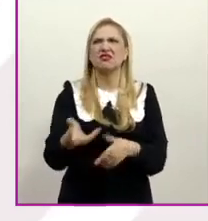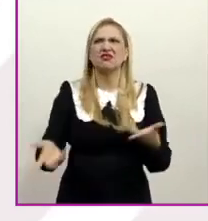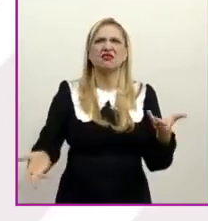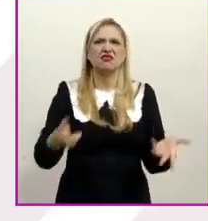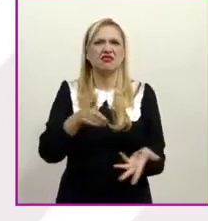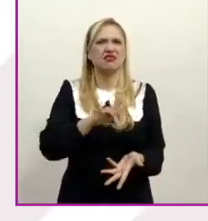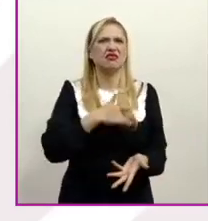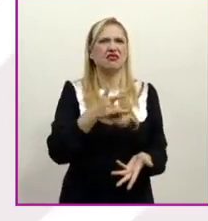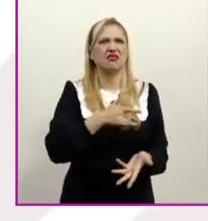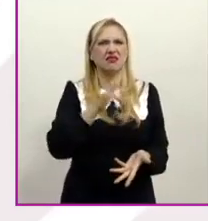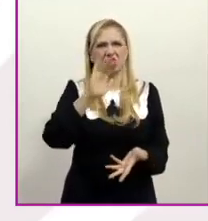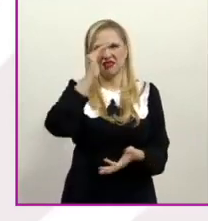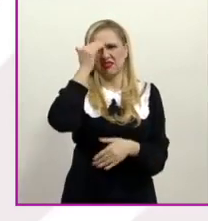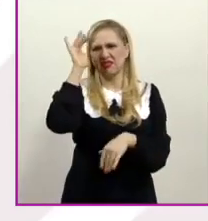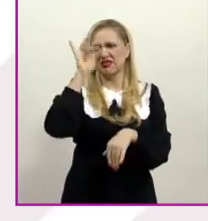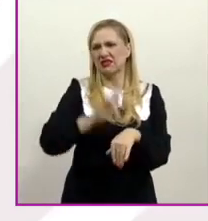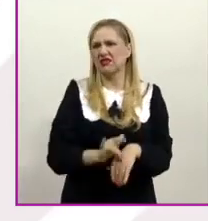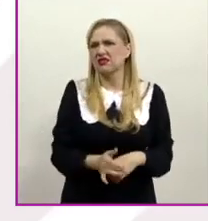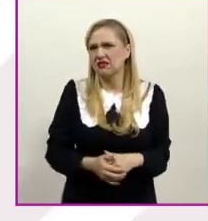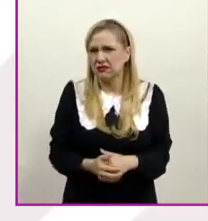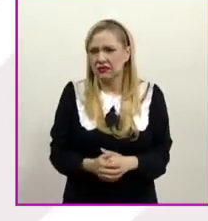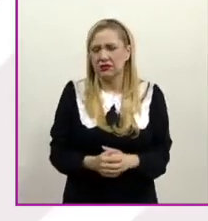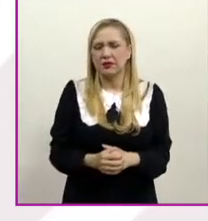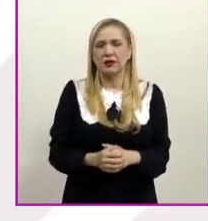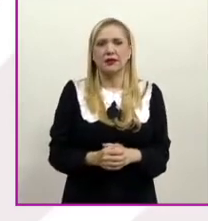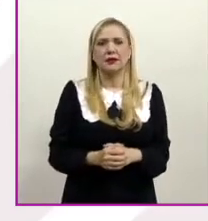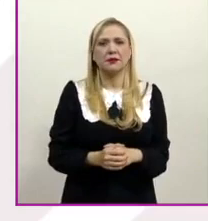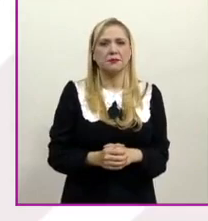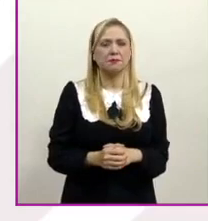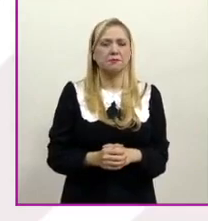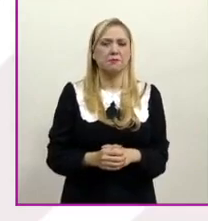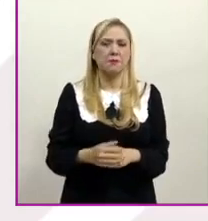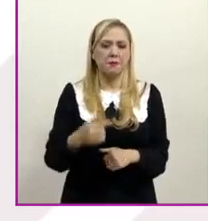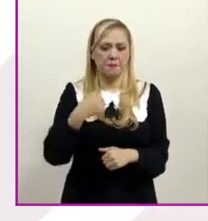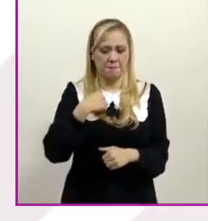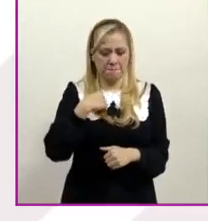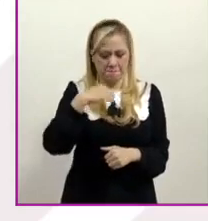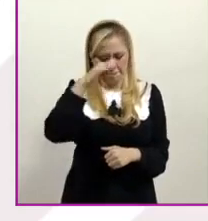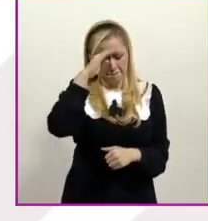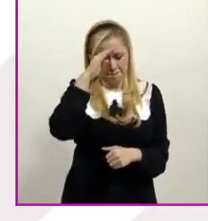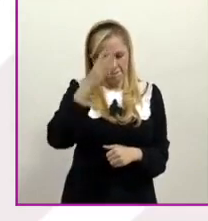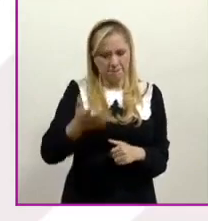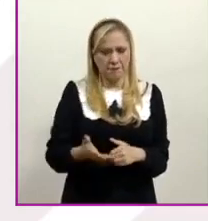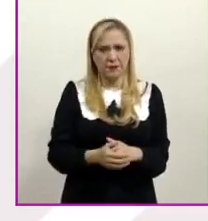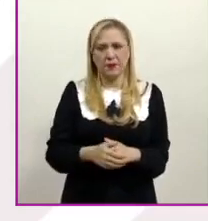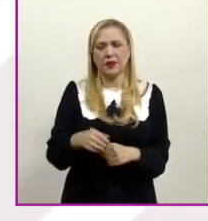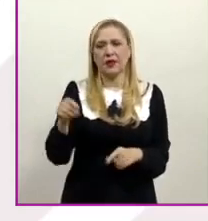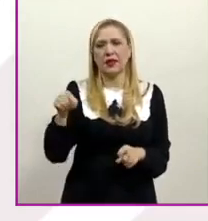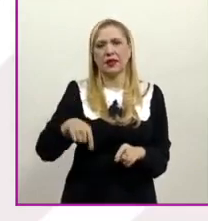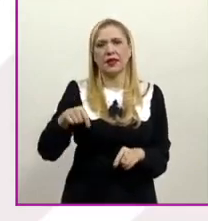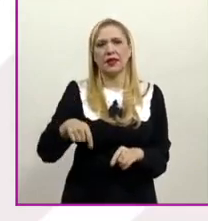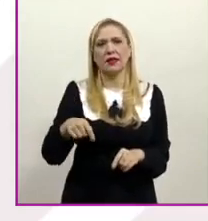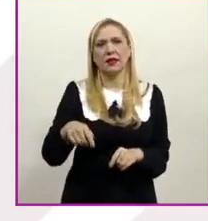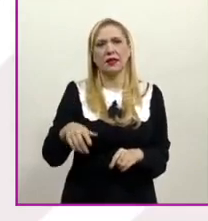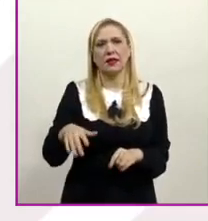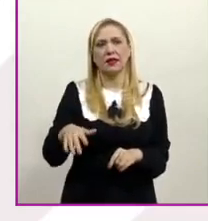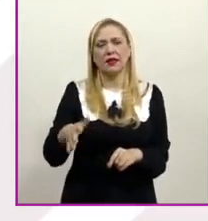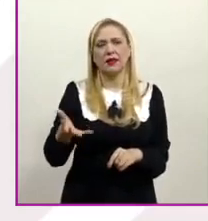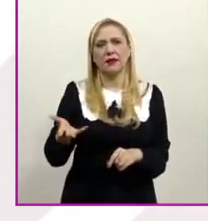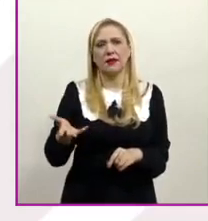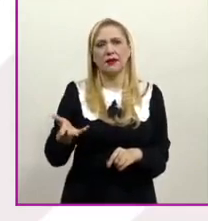masculinos dentro de esta industria? Totalmente. Creo que el asunto es que aquí